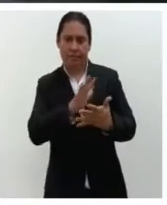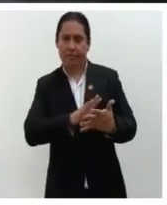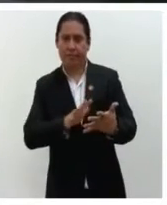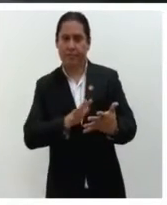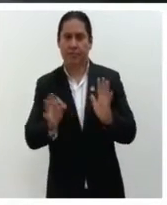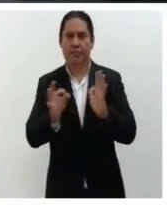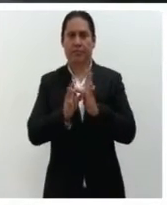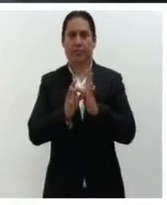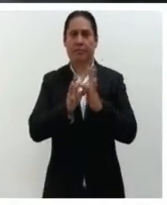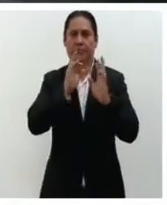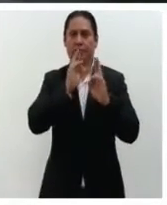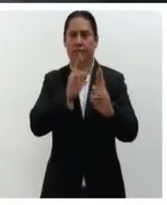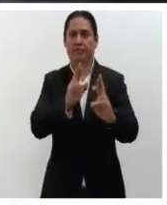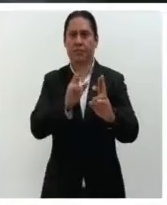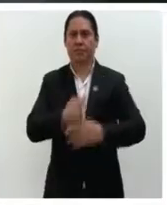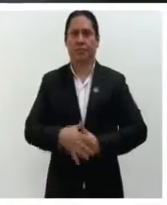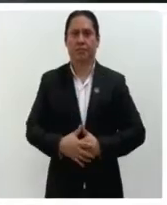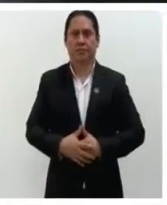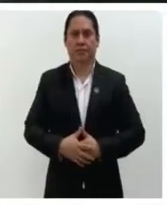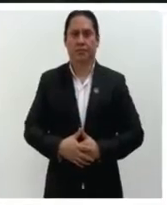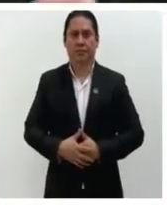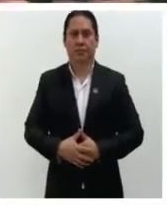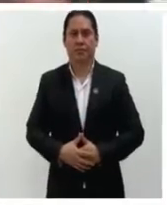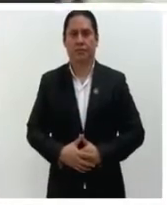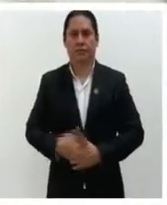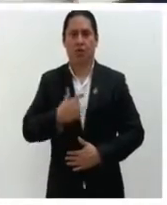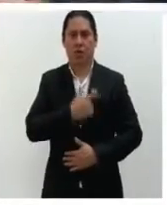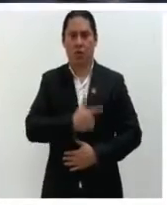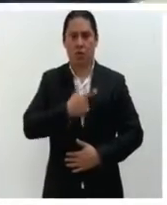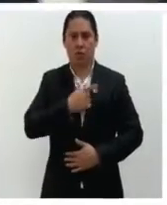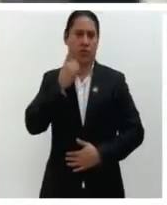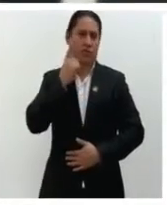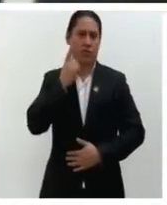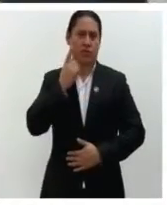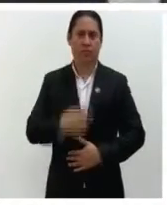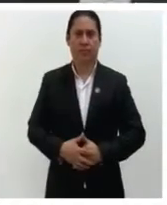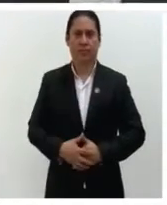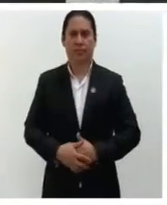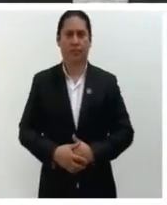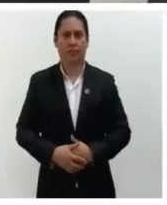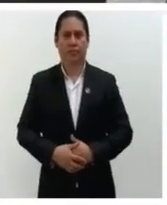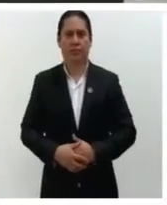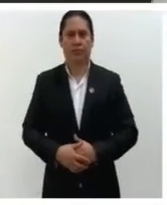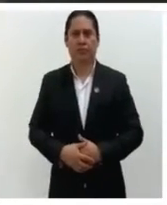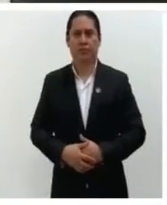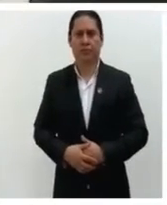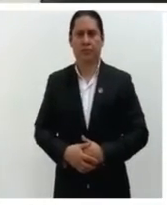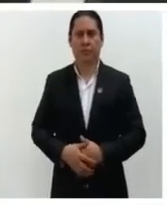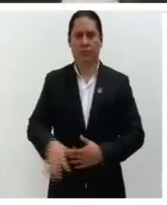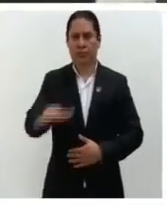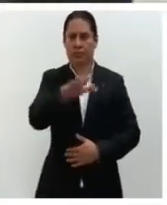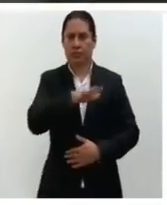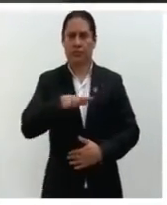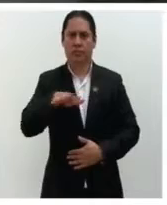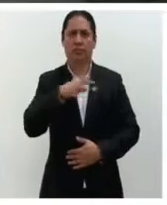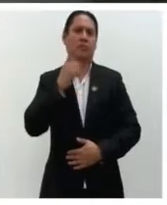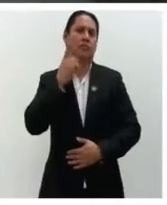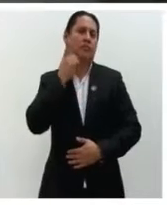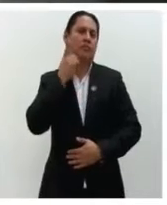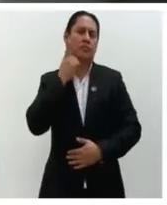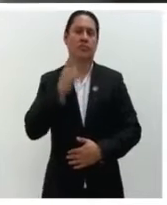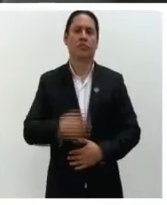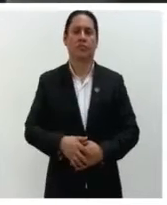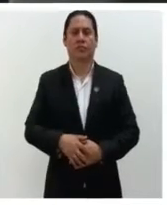lectura a los puntos resolutivos del dictamen. Con gusto, diputado presidente. ciudadanos, diputados y